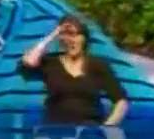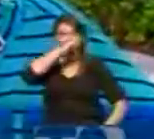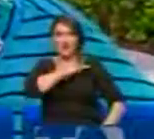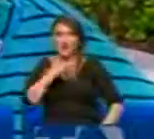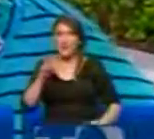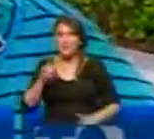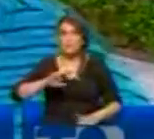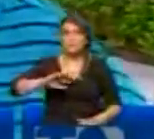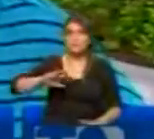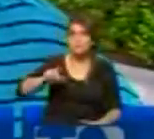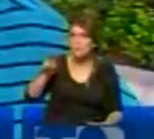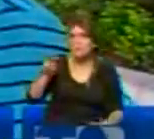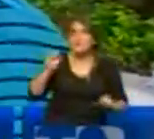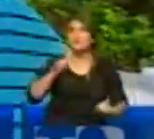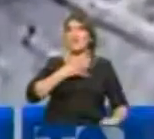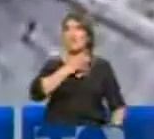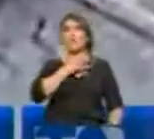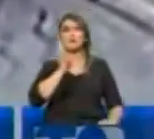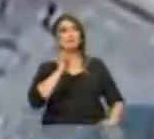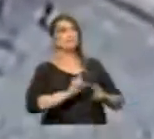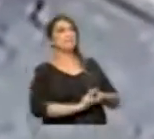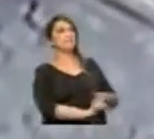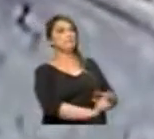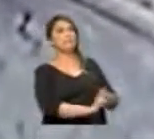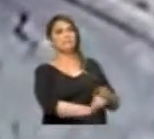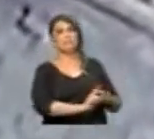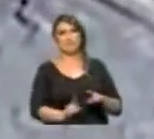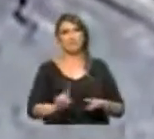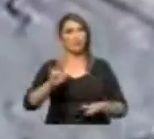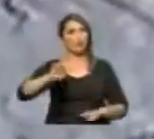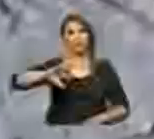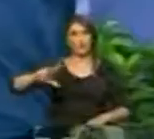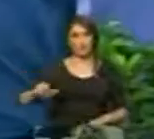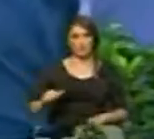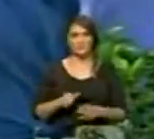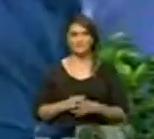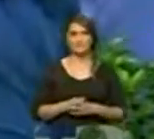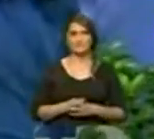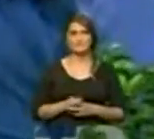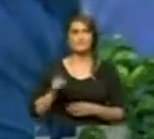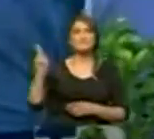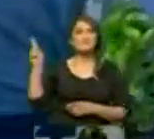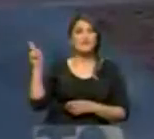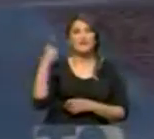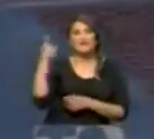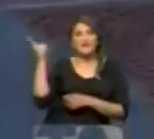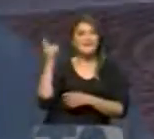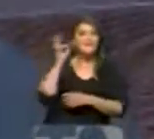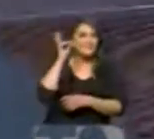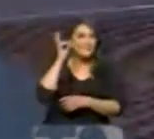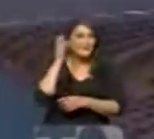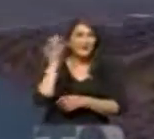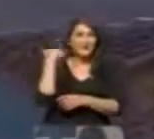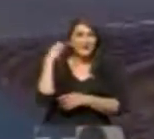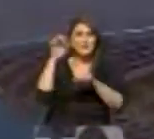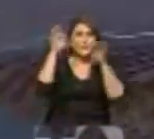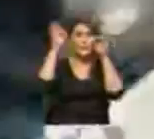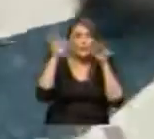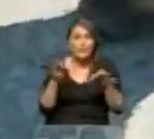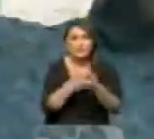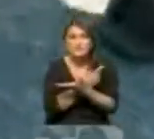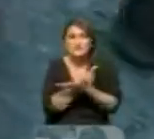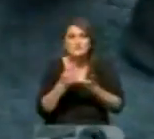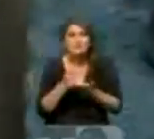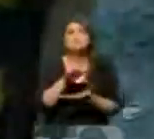el delincuente sí se va por lo menos a asustar. Por eso quienes sufren el aumento de la delincuencia como Ginger, Roberto y Marta, quienes esta semana coincidencialmente